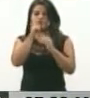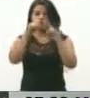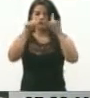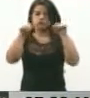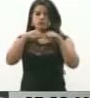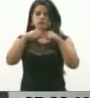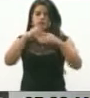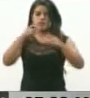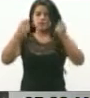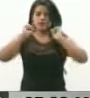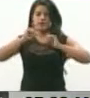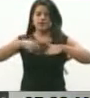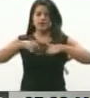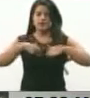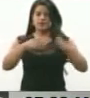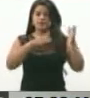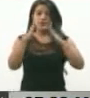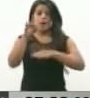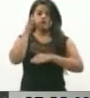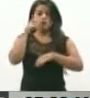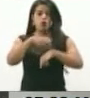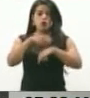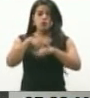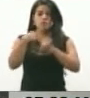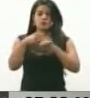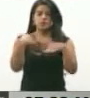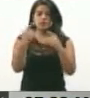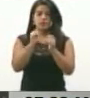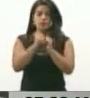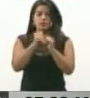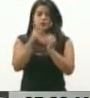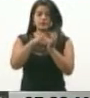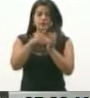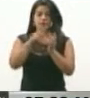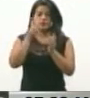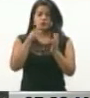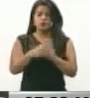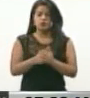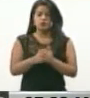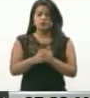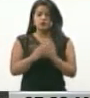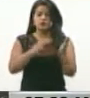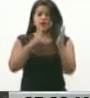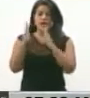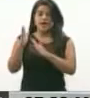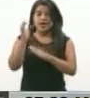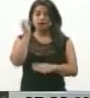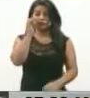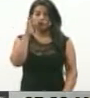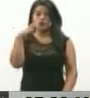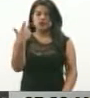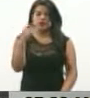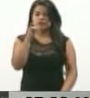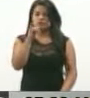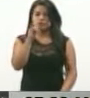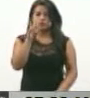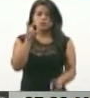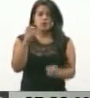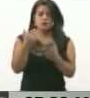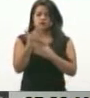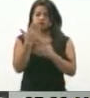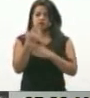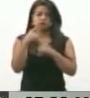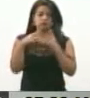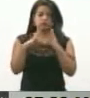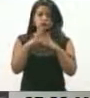los horarios y las disciplinas donde participarán los atletas venezolanos, y el azul, las novedades de nuestros representantes.